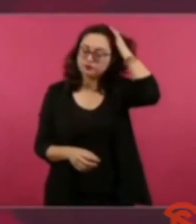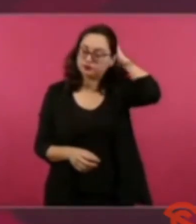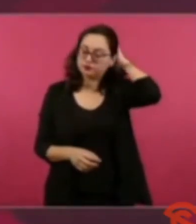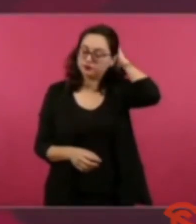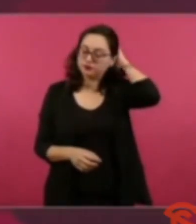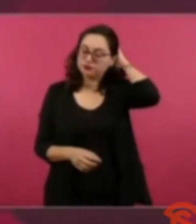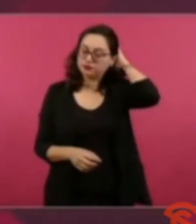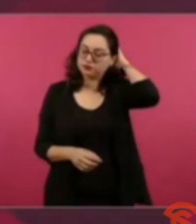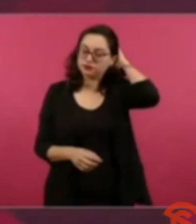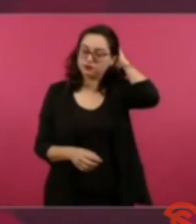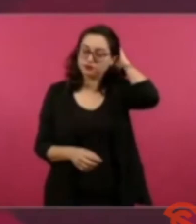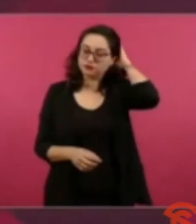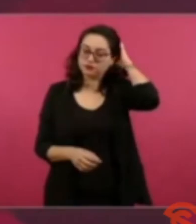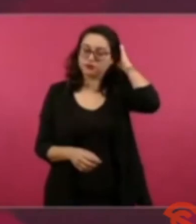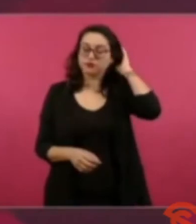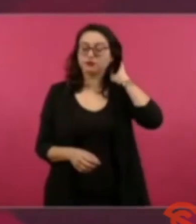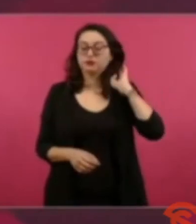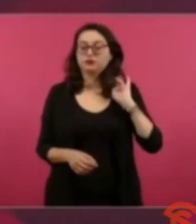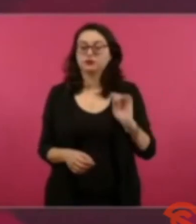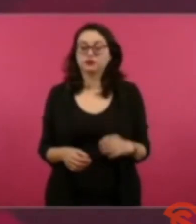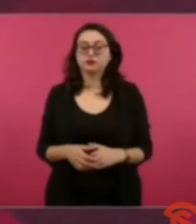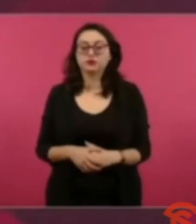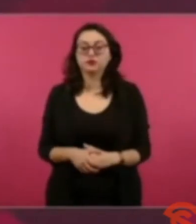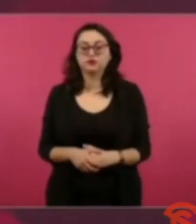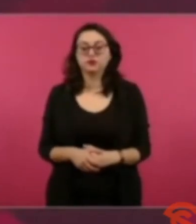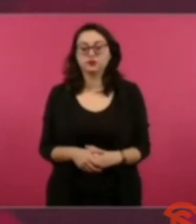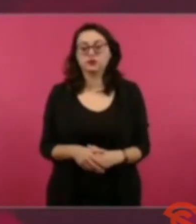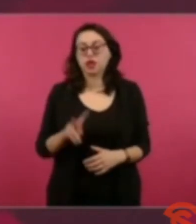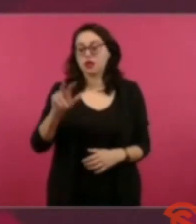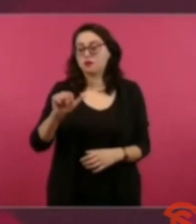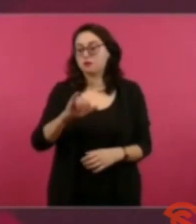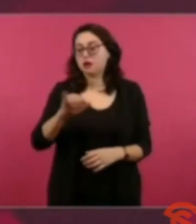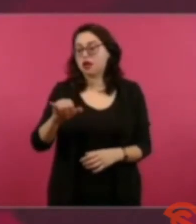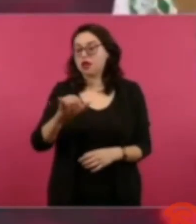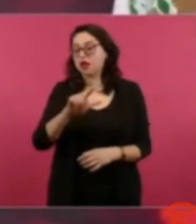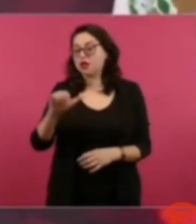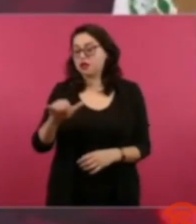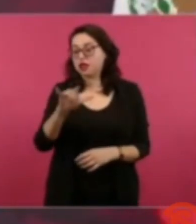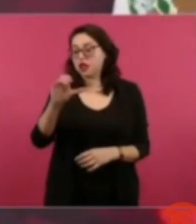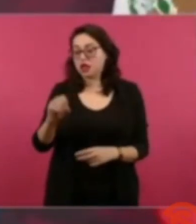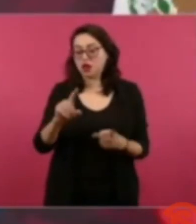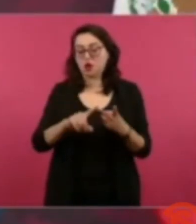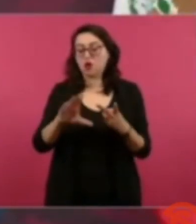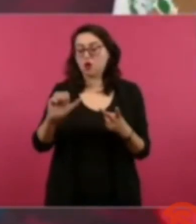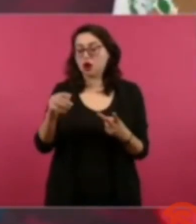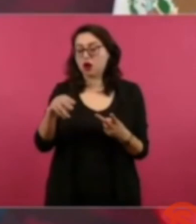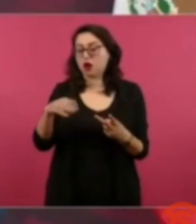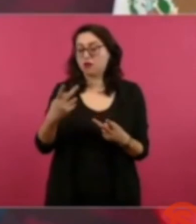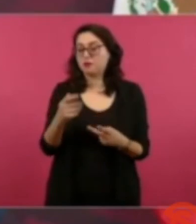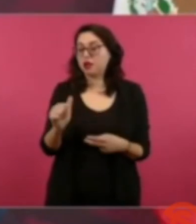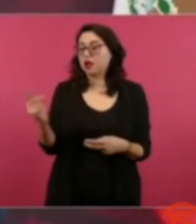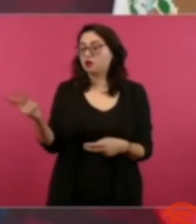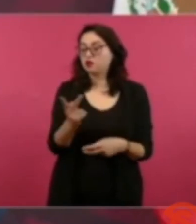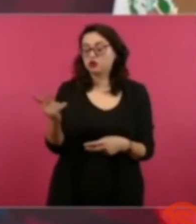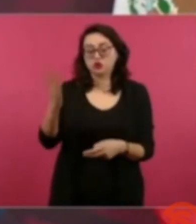Vallejo, un gran dirigente, Campa lo mismo, un gran dirigente, honesto.